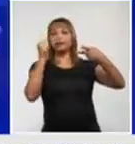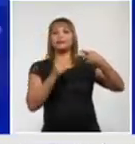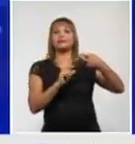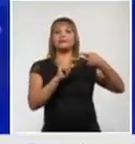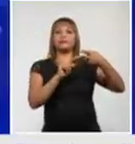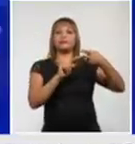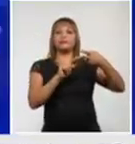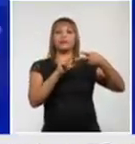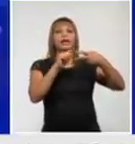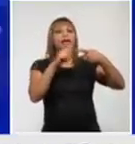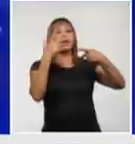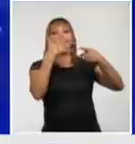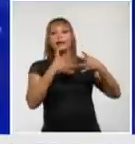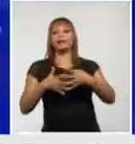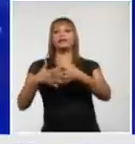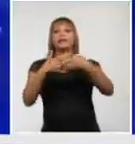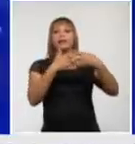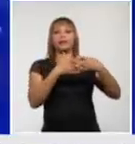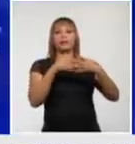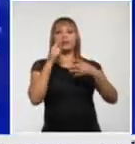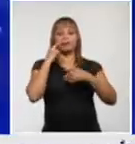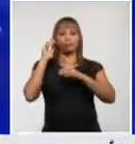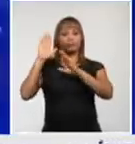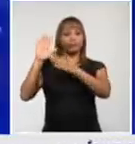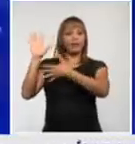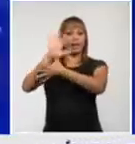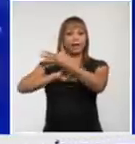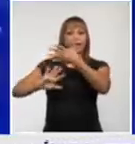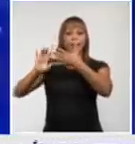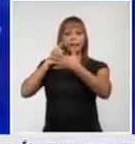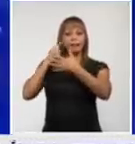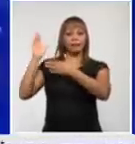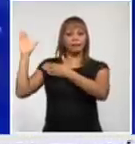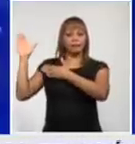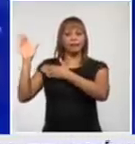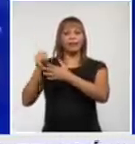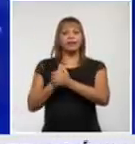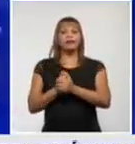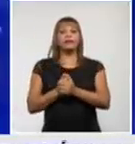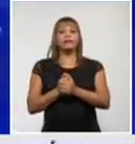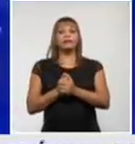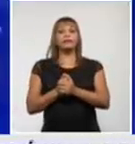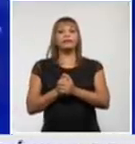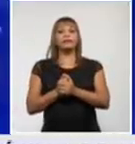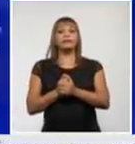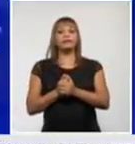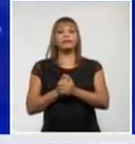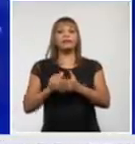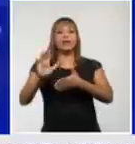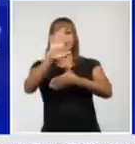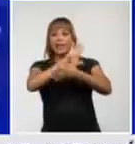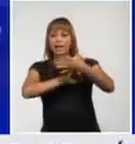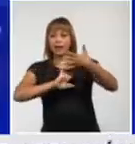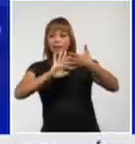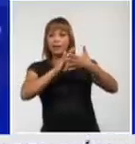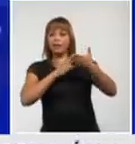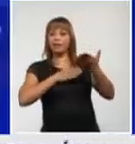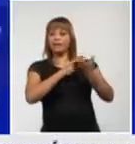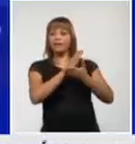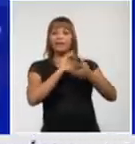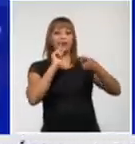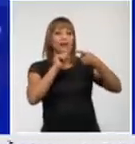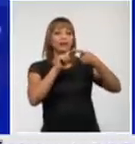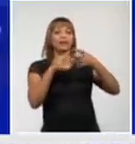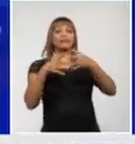Estados Unidos, esta es la región de las Américas. Bueno, en la región de las Américas se mantiene Estados Unidos en primer